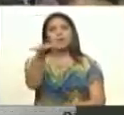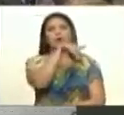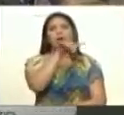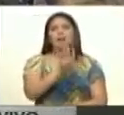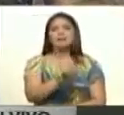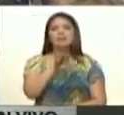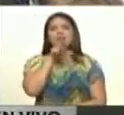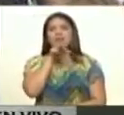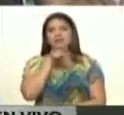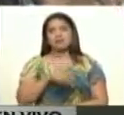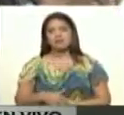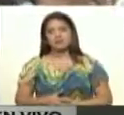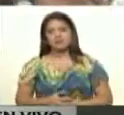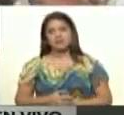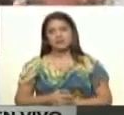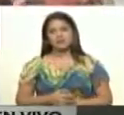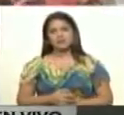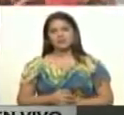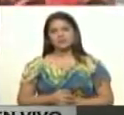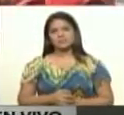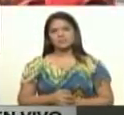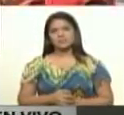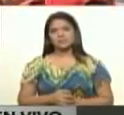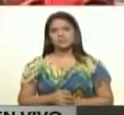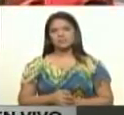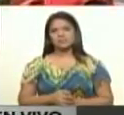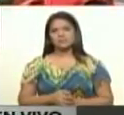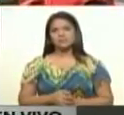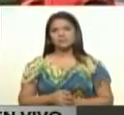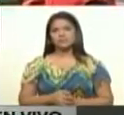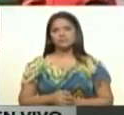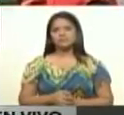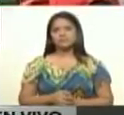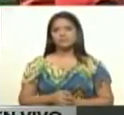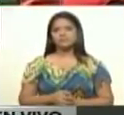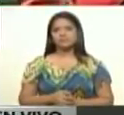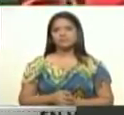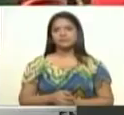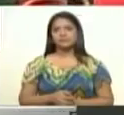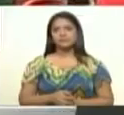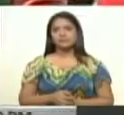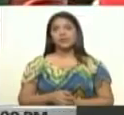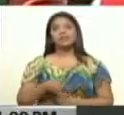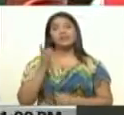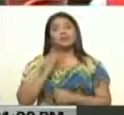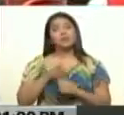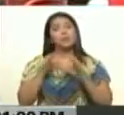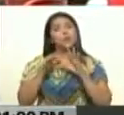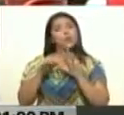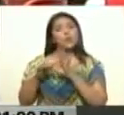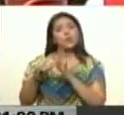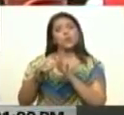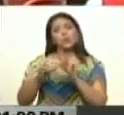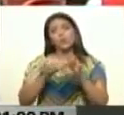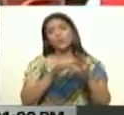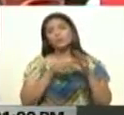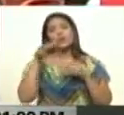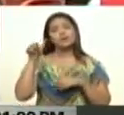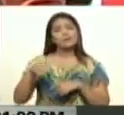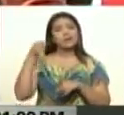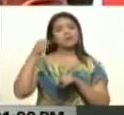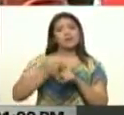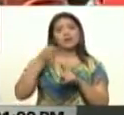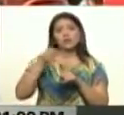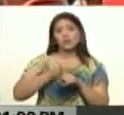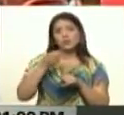declaraciones, compañeros, esa de esta gente. Compañeros, nos tenemos que mantener unidos en esta lucha, que no es